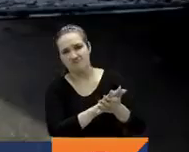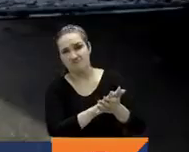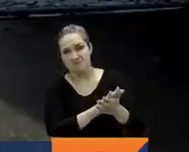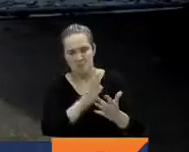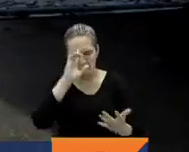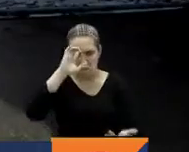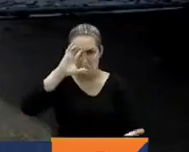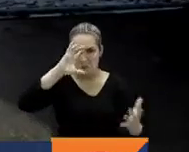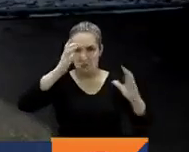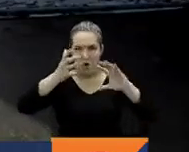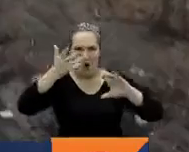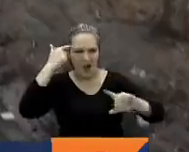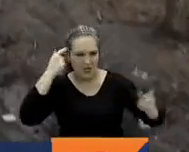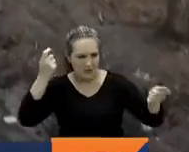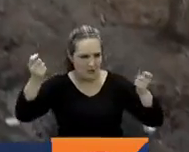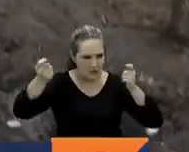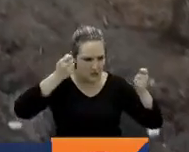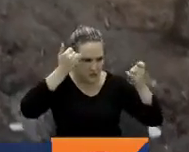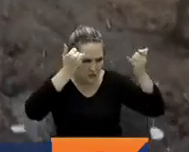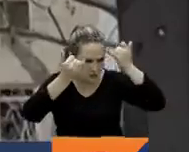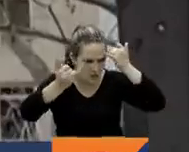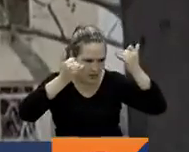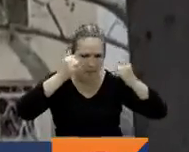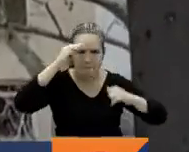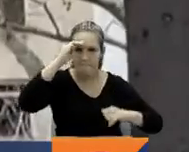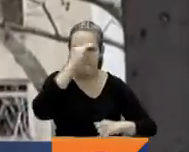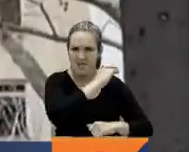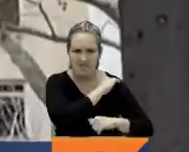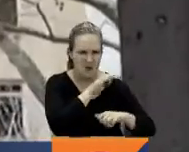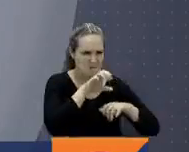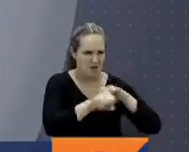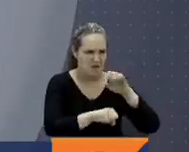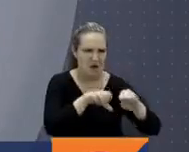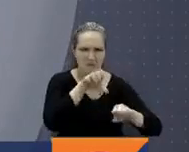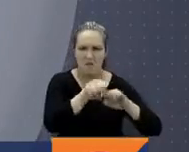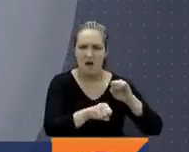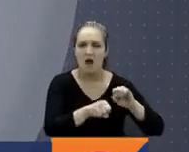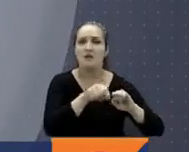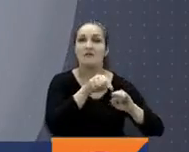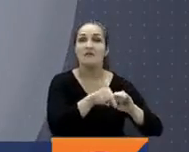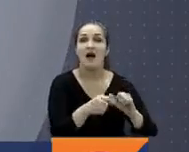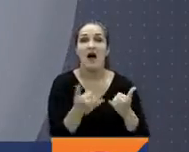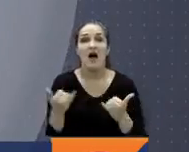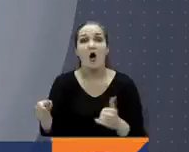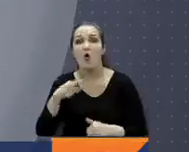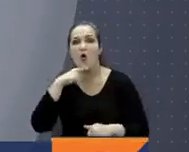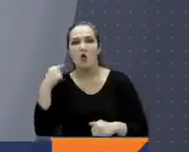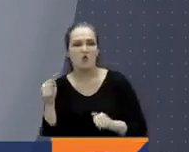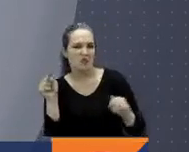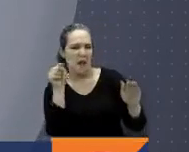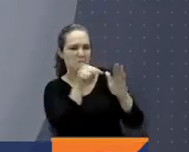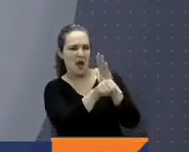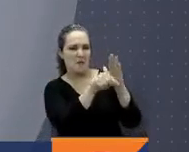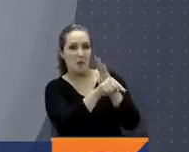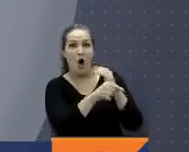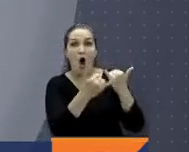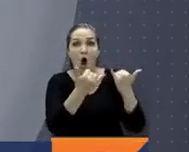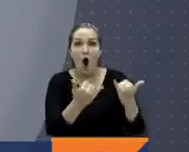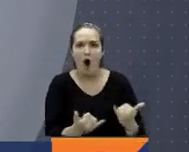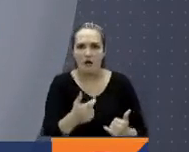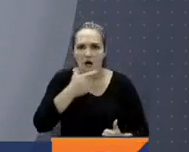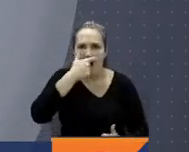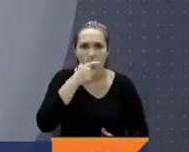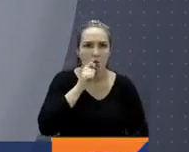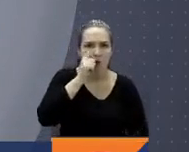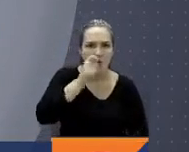asumirla como tablero de un juego táctico militar, su territorio había permanecido intacto. Pero hoy, según señalamientos del Kremlin, dos helicópteros